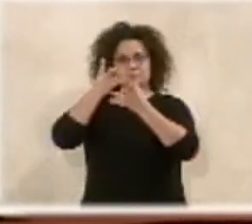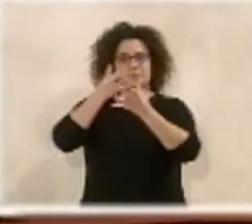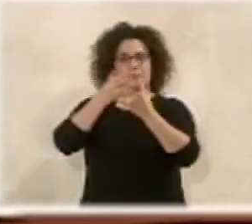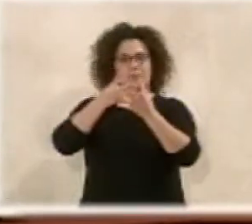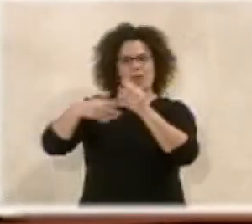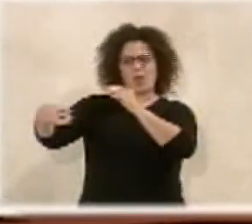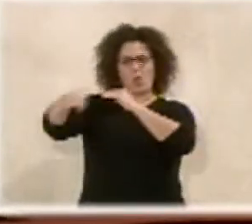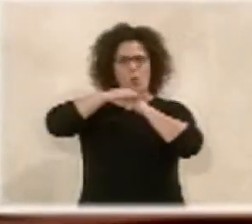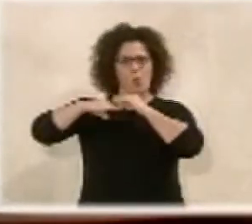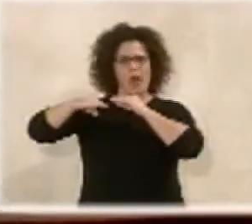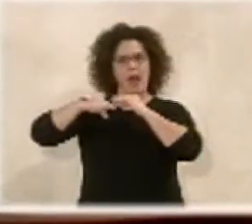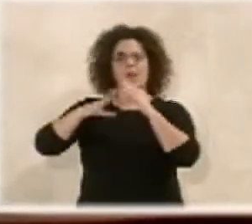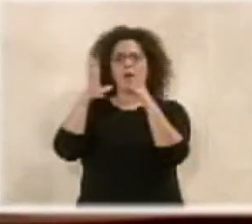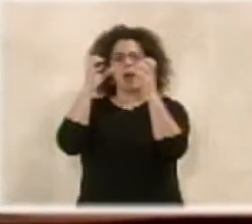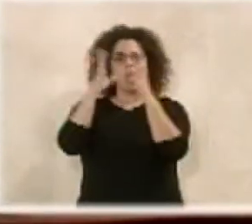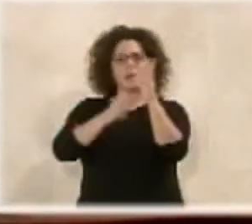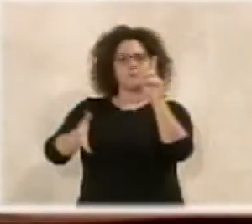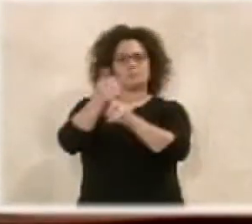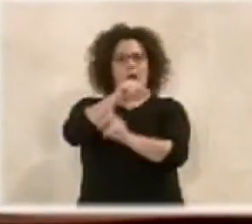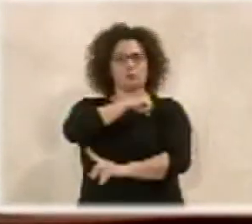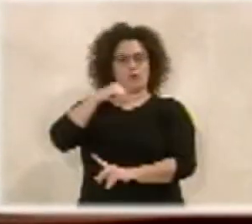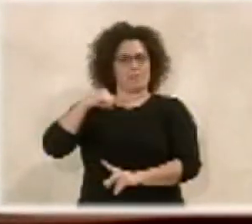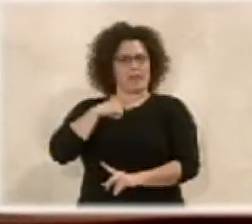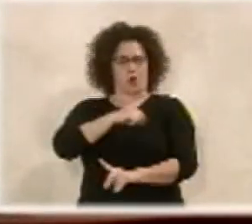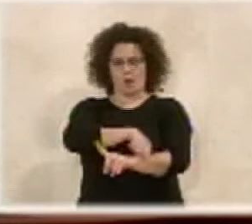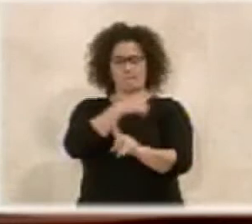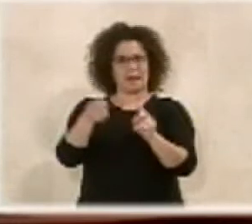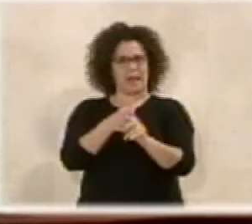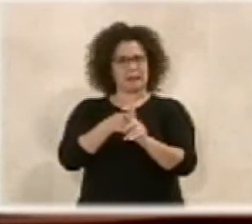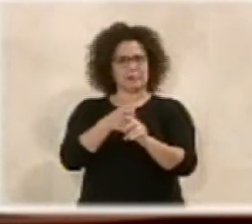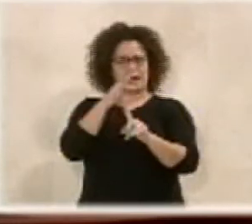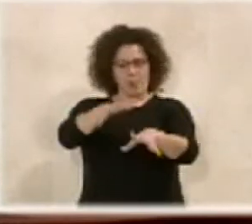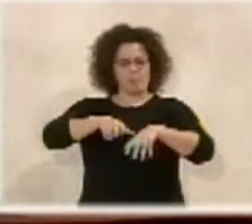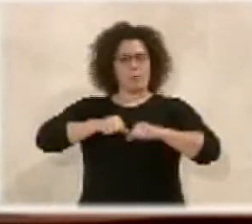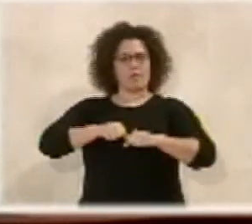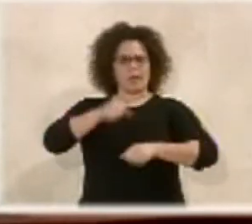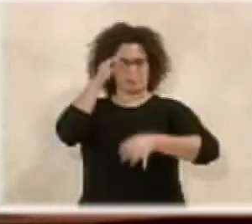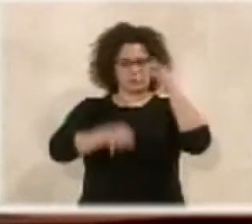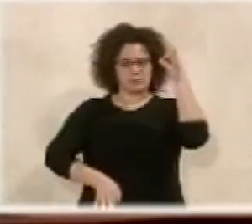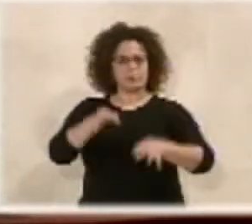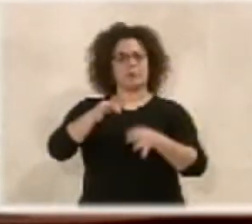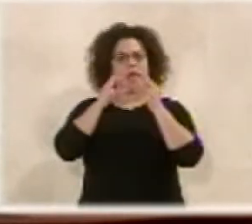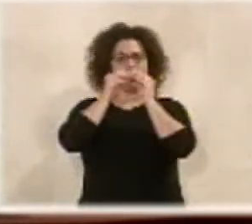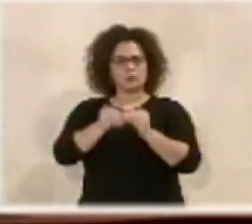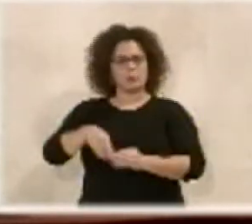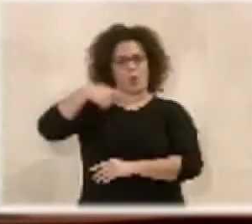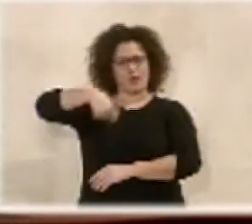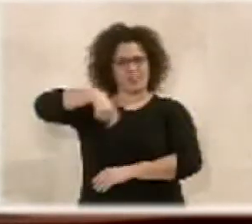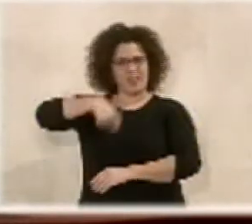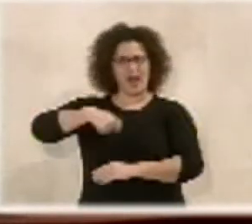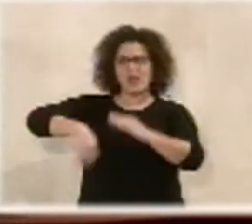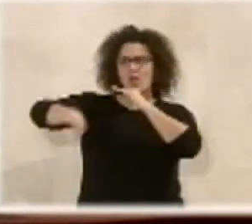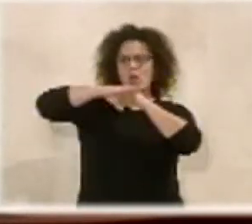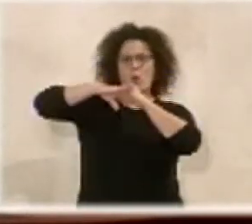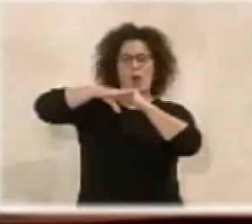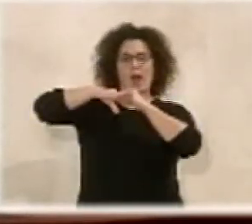rotunda su anhelo por alcanzar la autonomía plena, así como amplios poderes legislativos, ejecutivos y judiciales en igualdad de condiciones